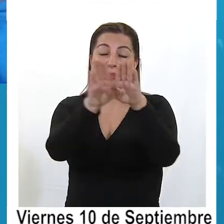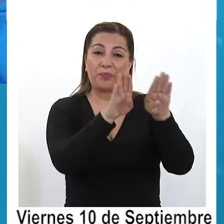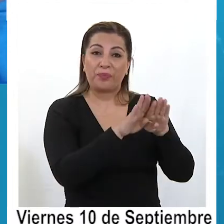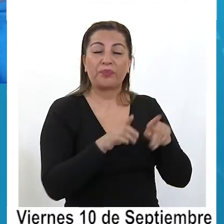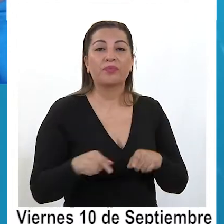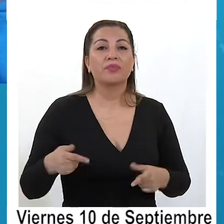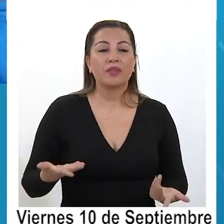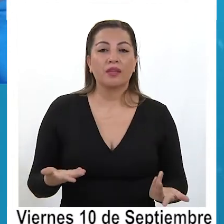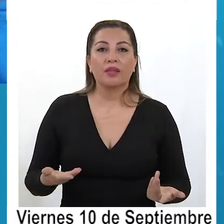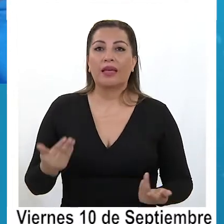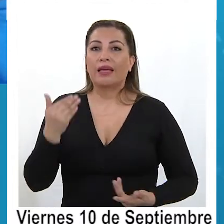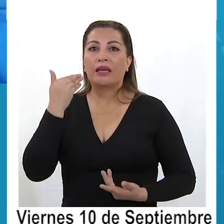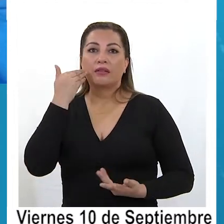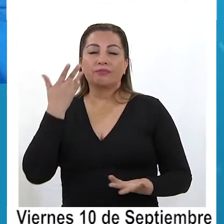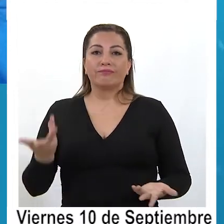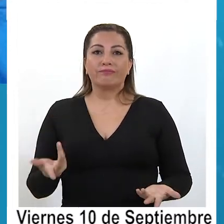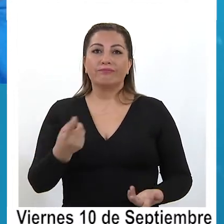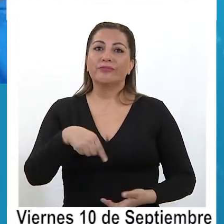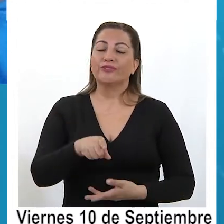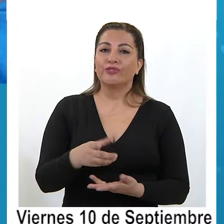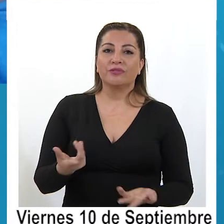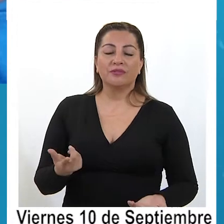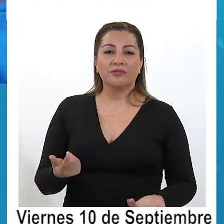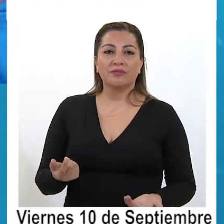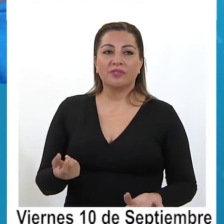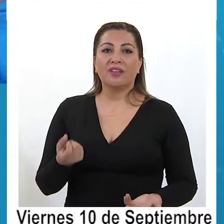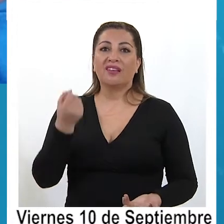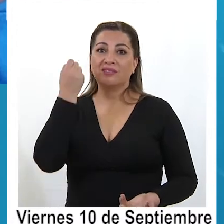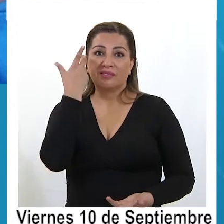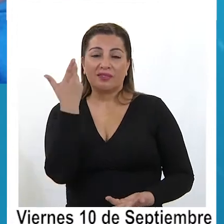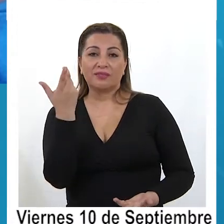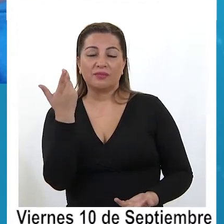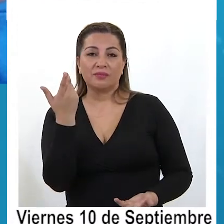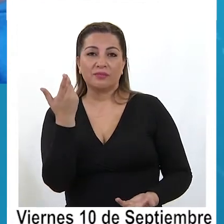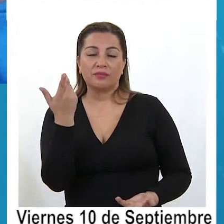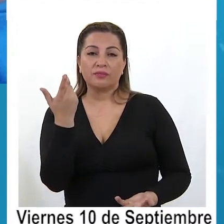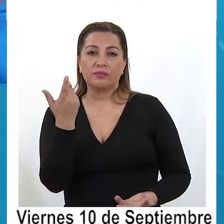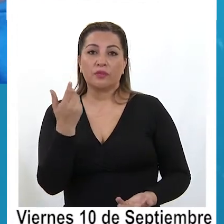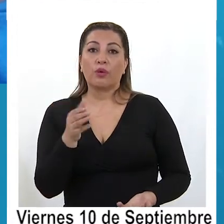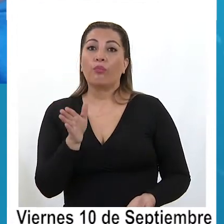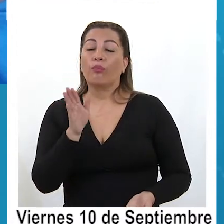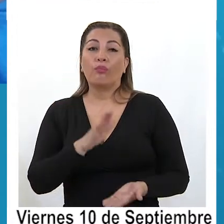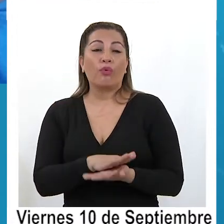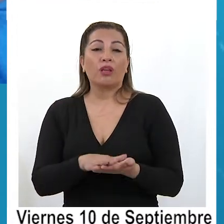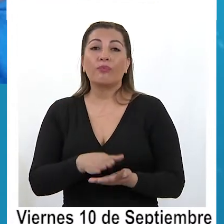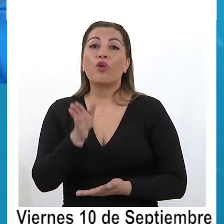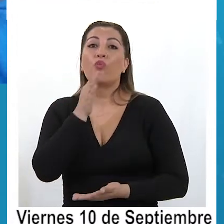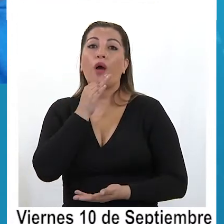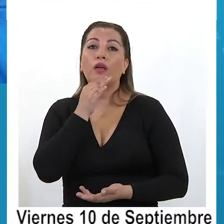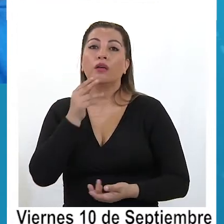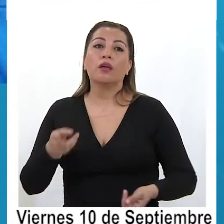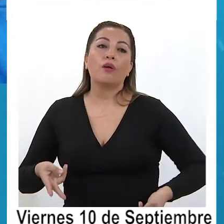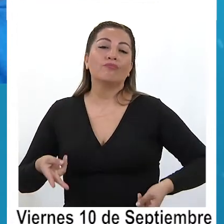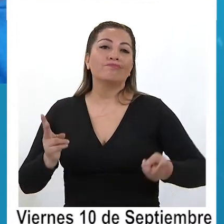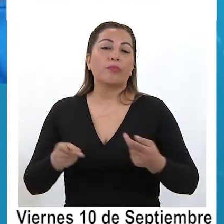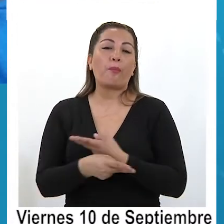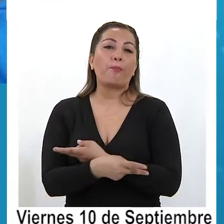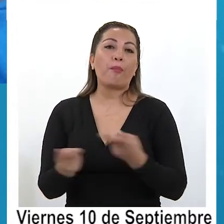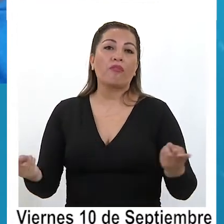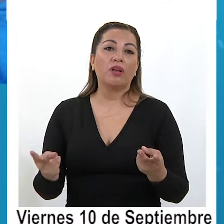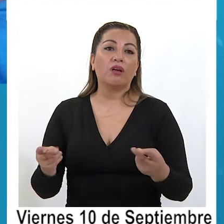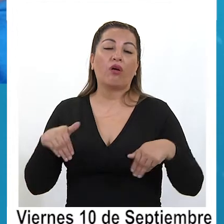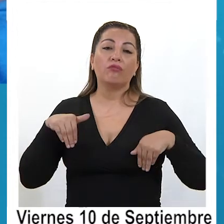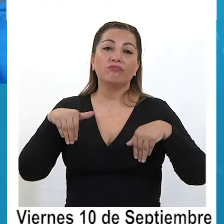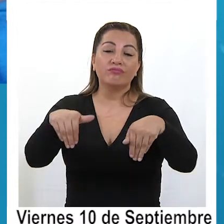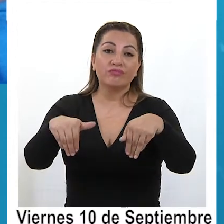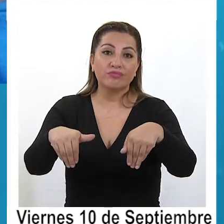que se ha generado es casi lógica en el sentido de lo que se entiende que no habiendo transporte público desde la zona de Colchane hasta estas zonas